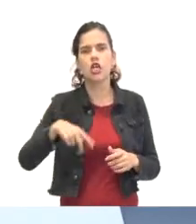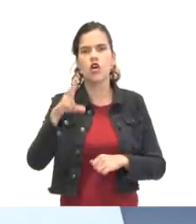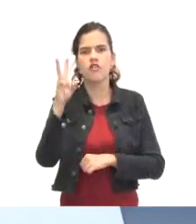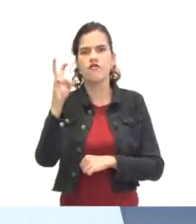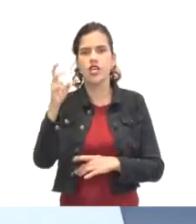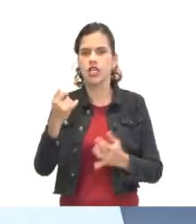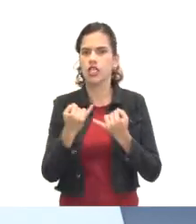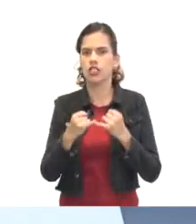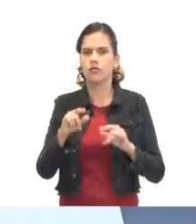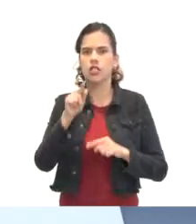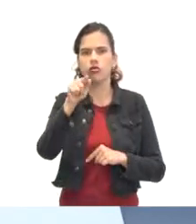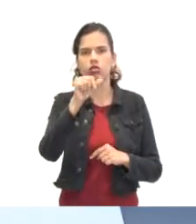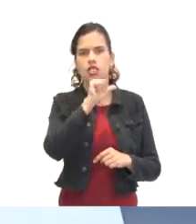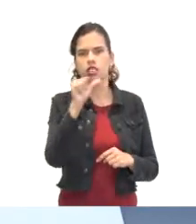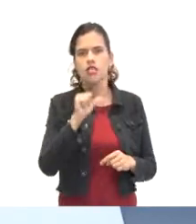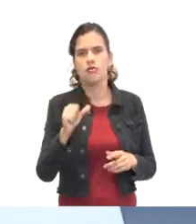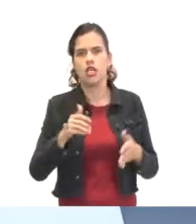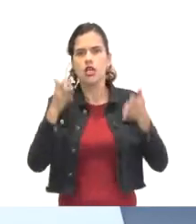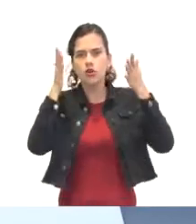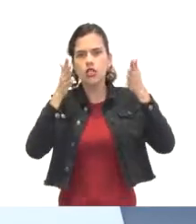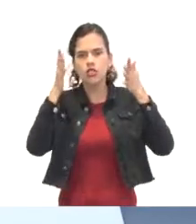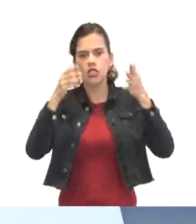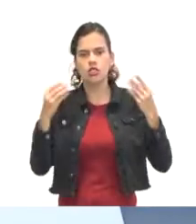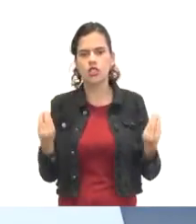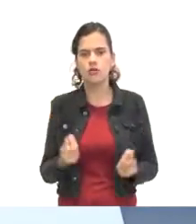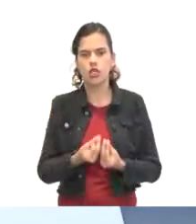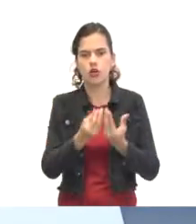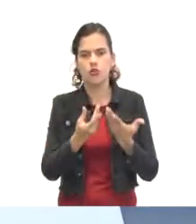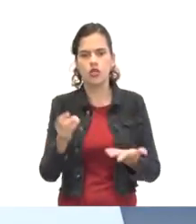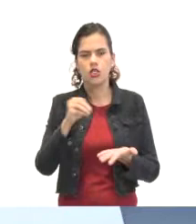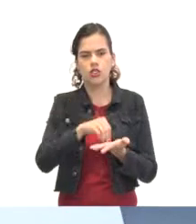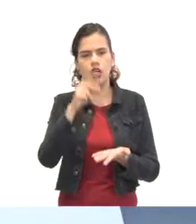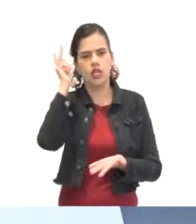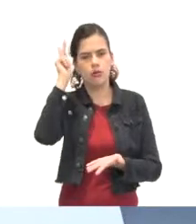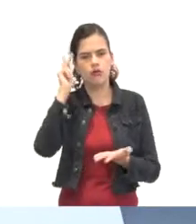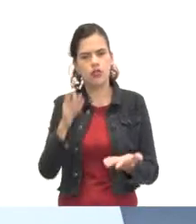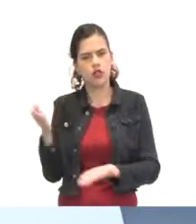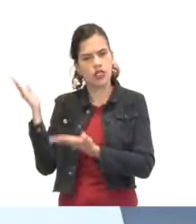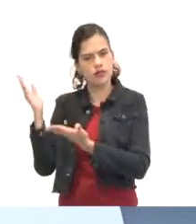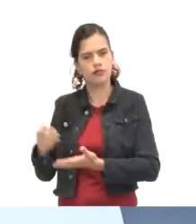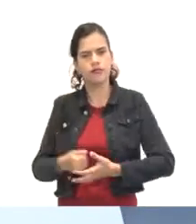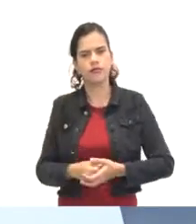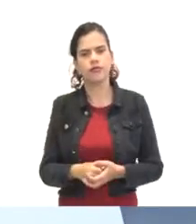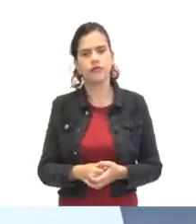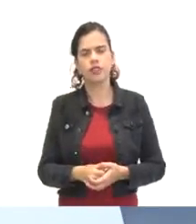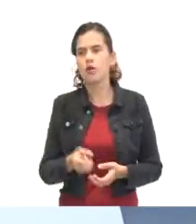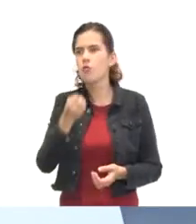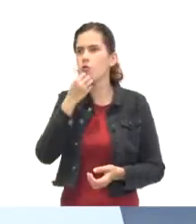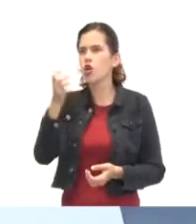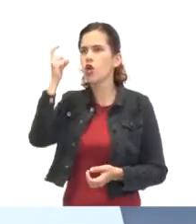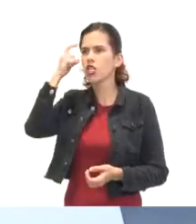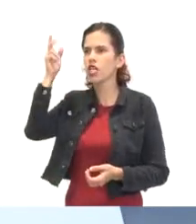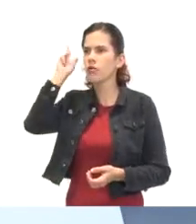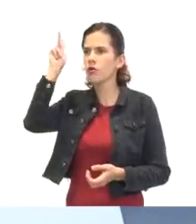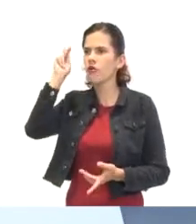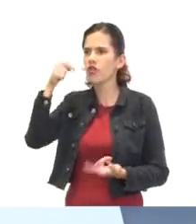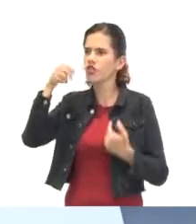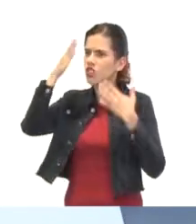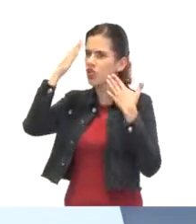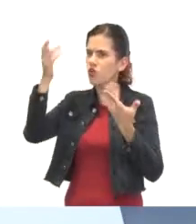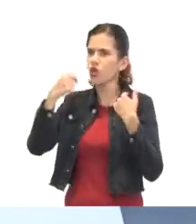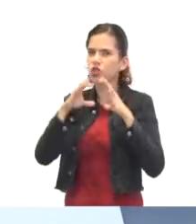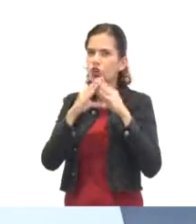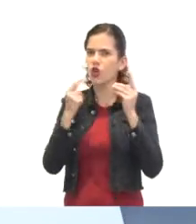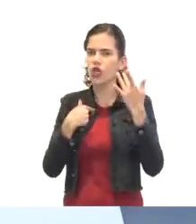viernes, ya culminando esta semana de orientaciones, me acompaña nuevamente Heiler. ¿Cómo estás el día de hoy? Buen día, Edinson, y un saludo a todos